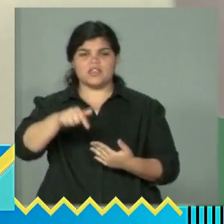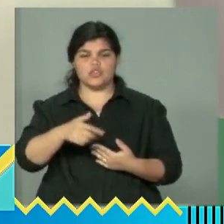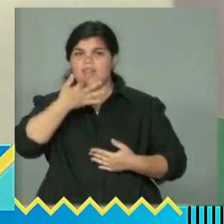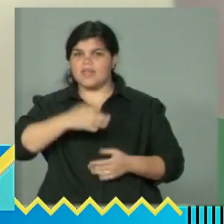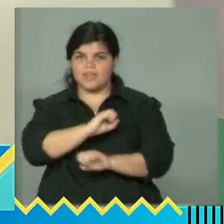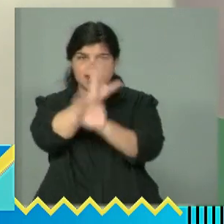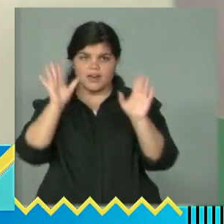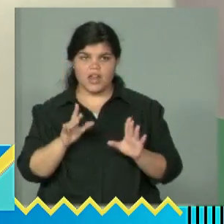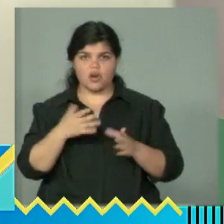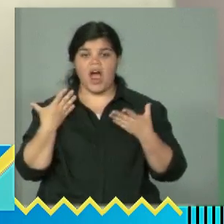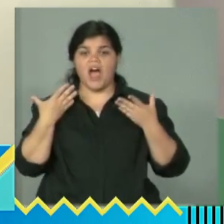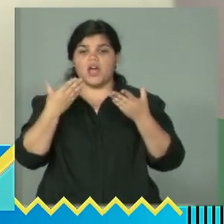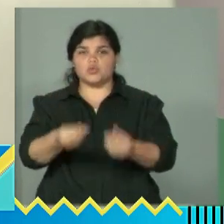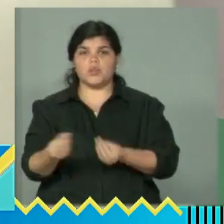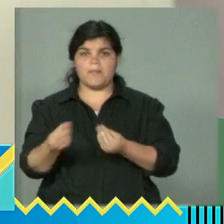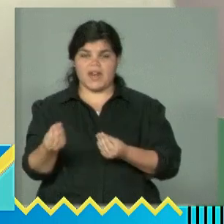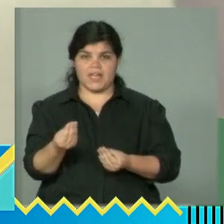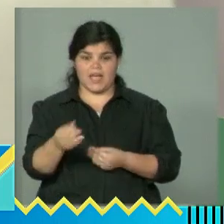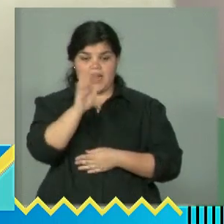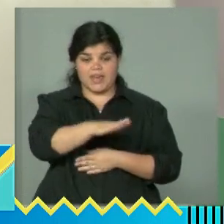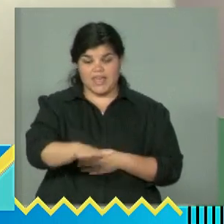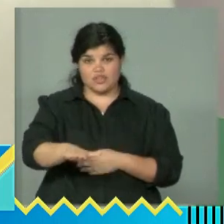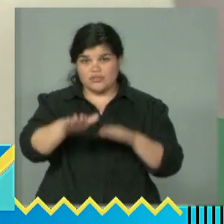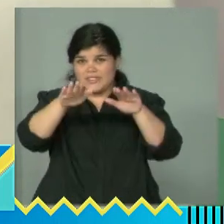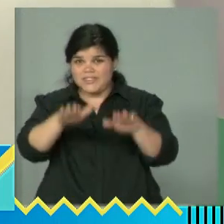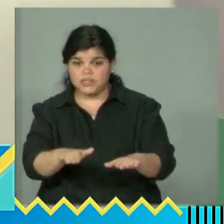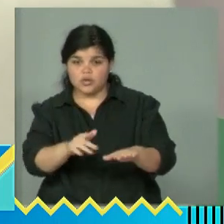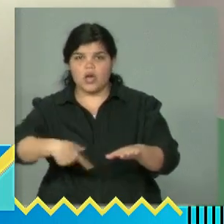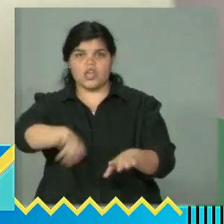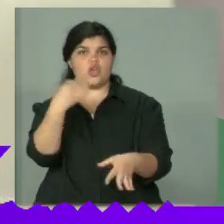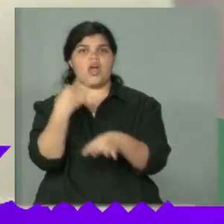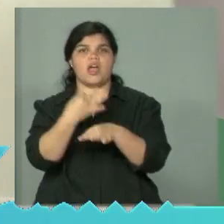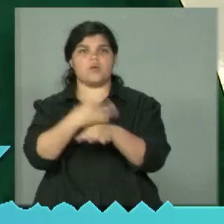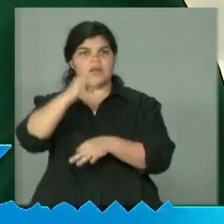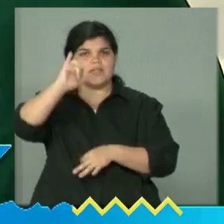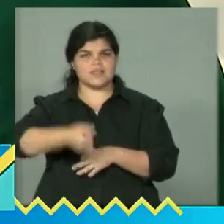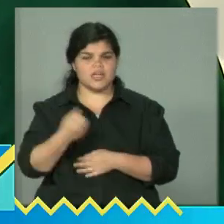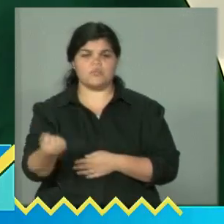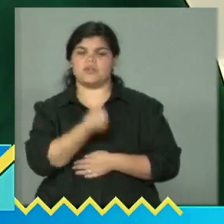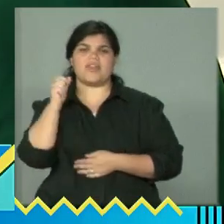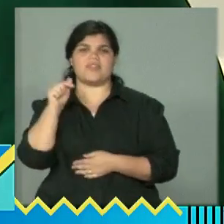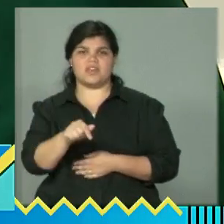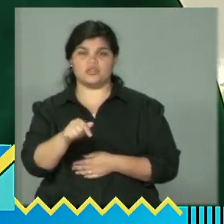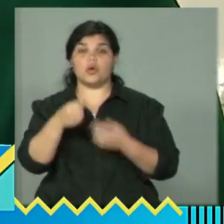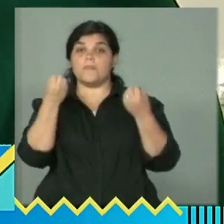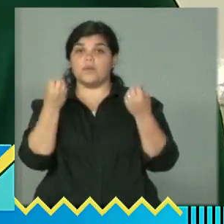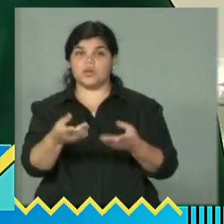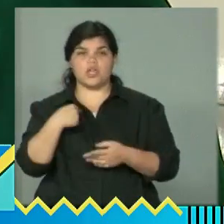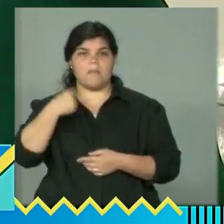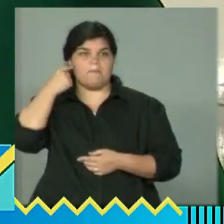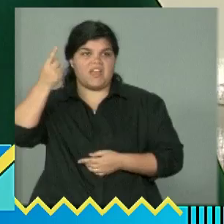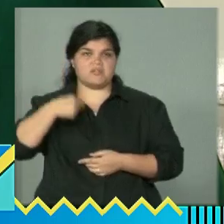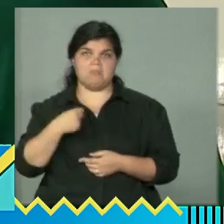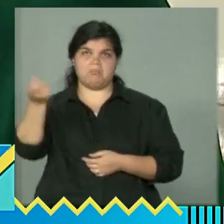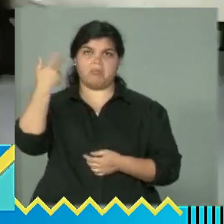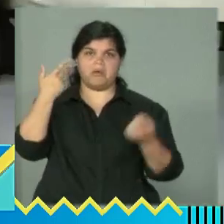emprender, ayuda a que los chicos de pequeños tengan esa escuela. Es muy importante que la tengan porque si no ellos creen que las cosas suceden